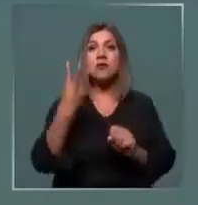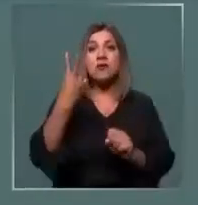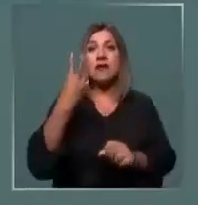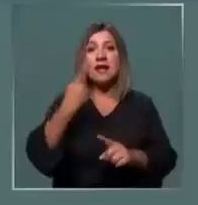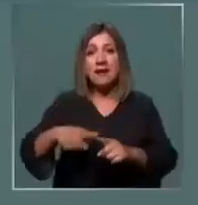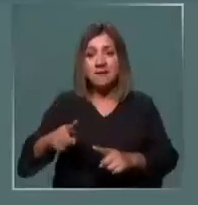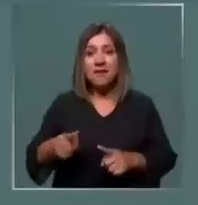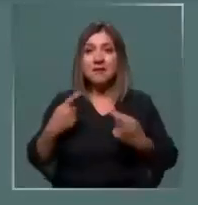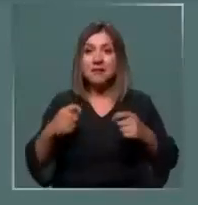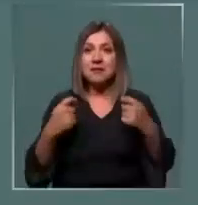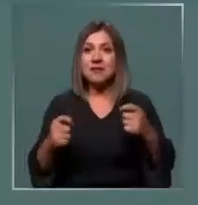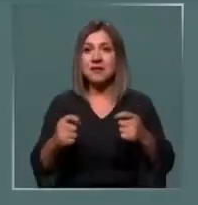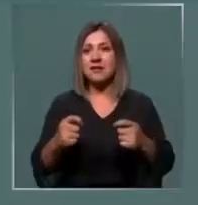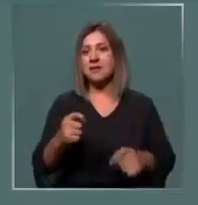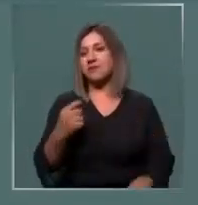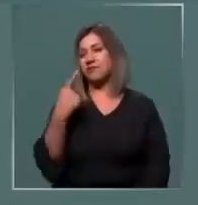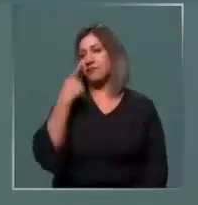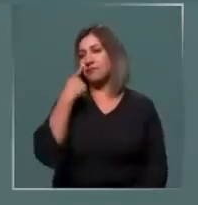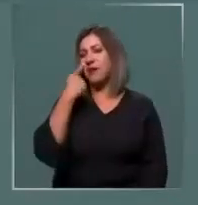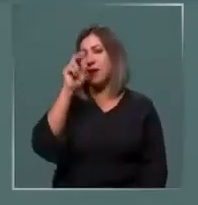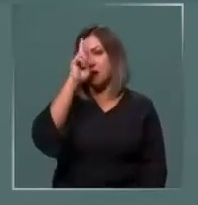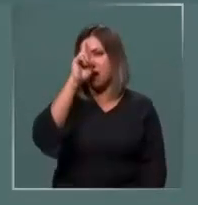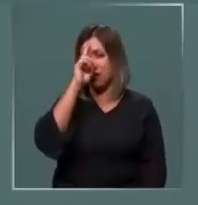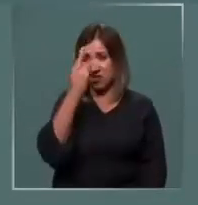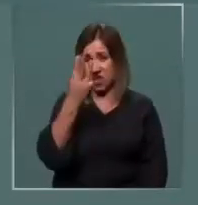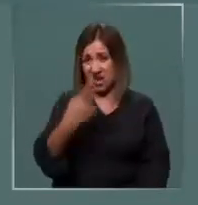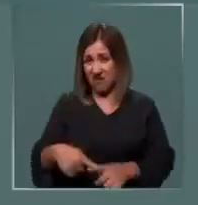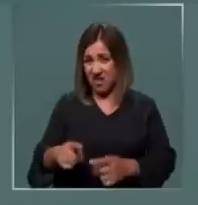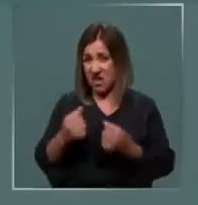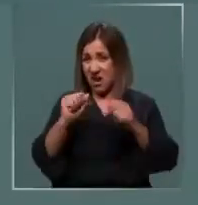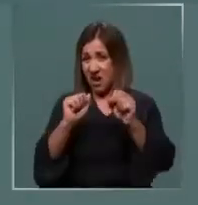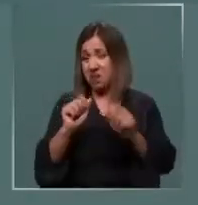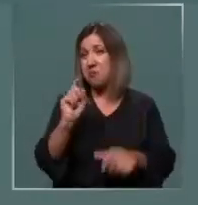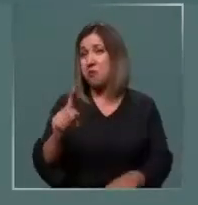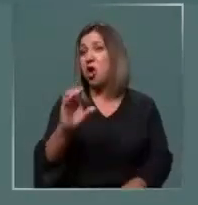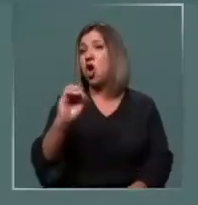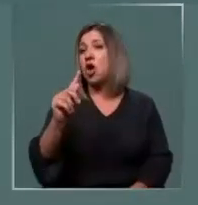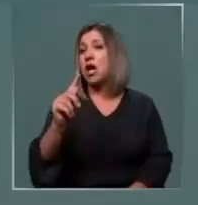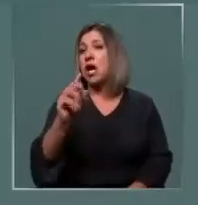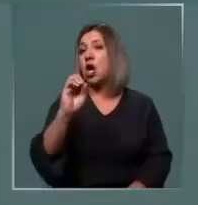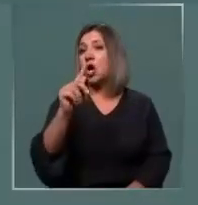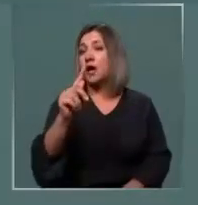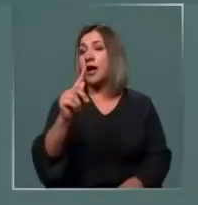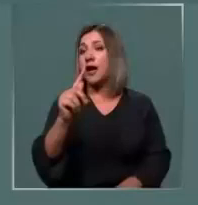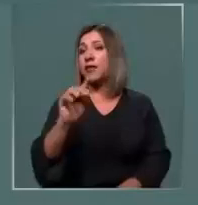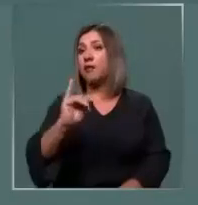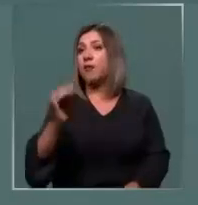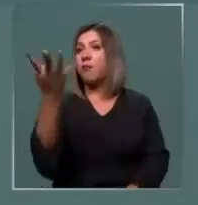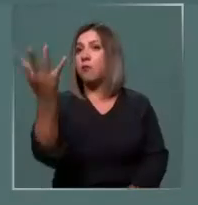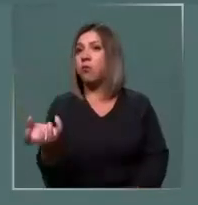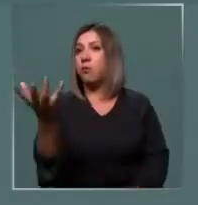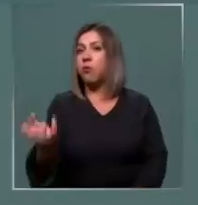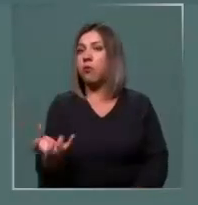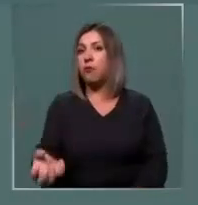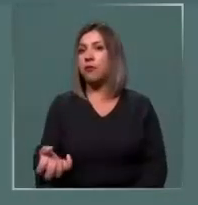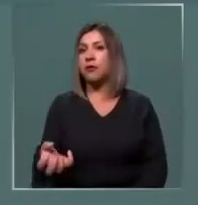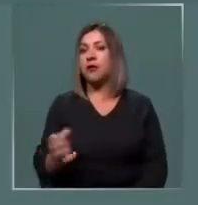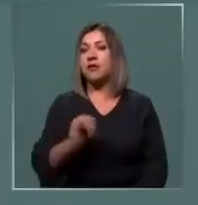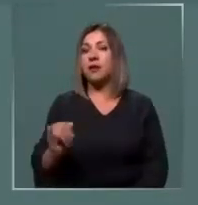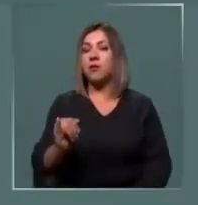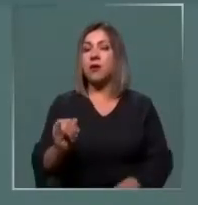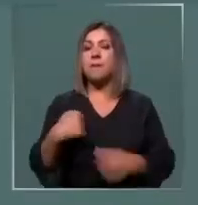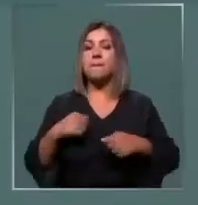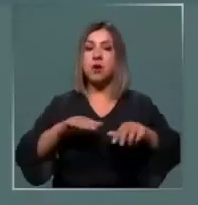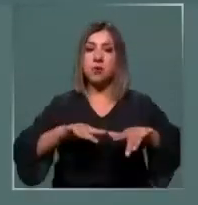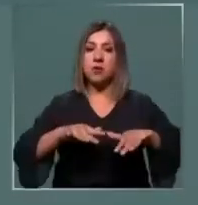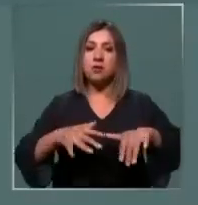Ahí esto ya es muy sospechoso y seguramente seguir haciendo clic significa llegar a bajar un archivo y infectar tu